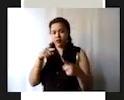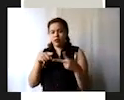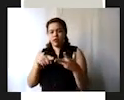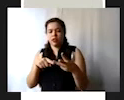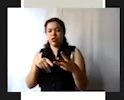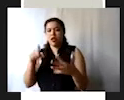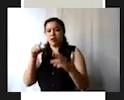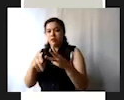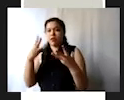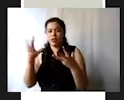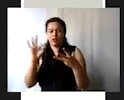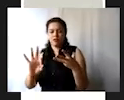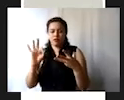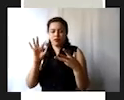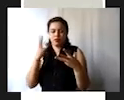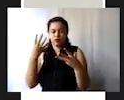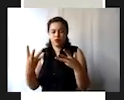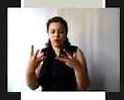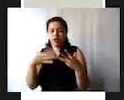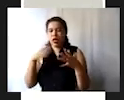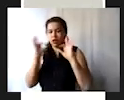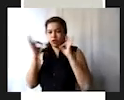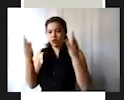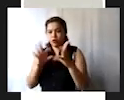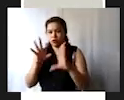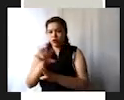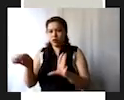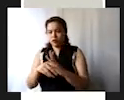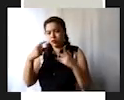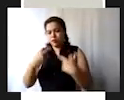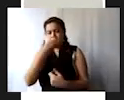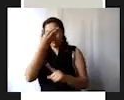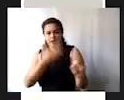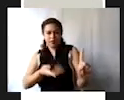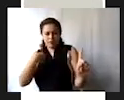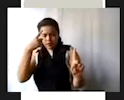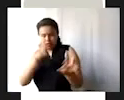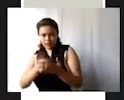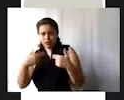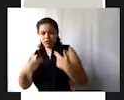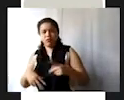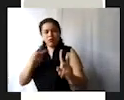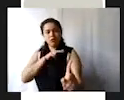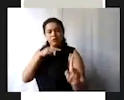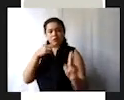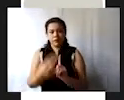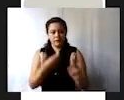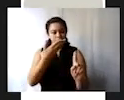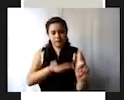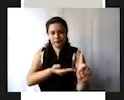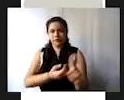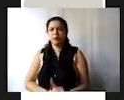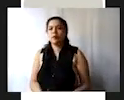de atención integral basado en la persona con enfoque de derechos humanos. Esto que hace se gira alrededor del